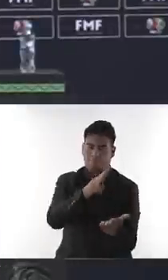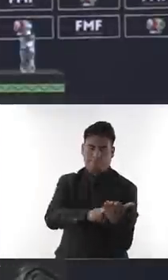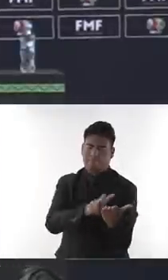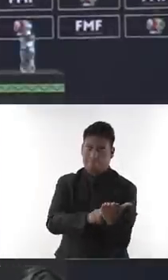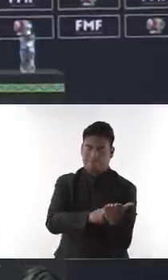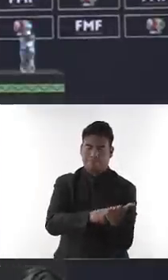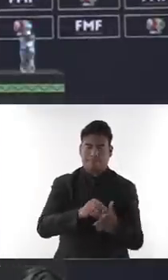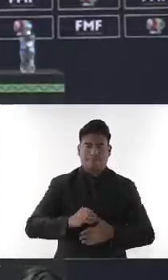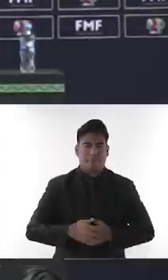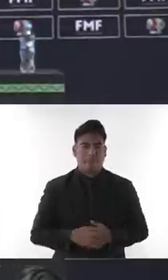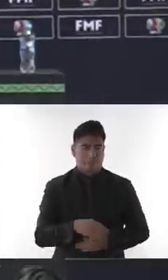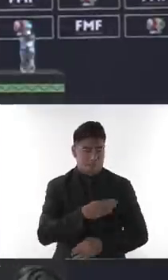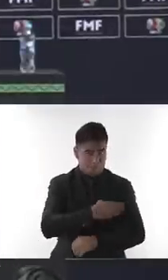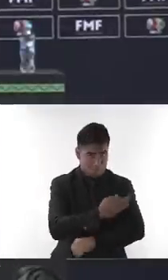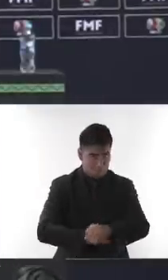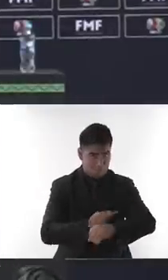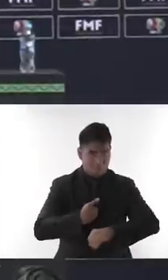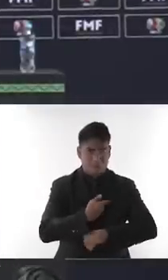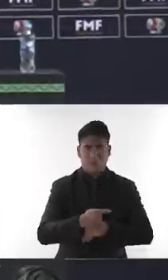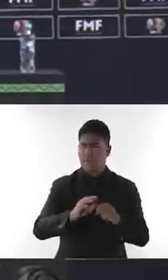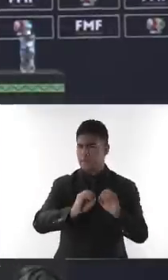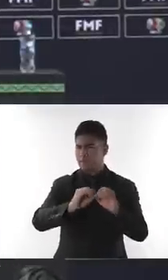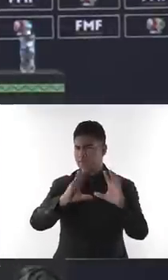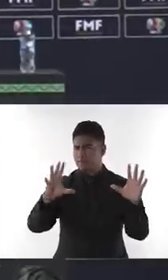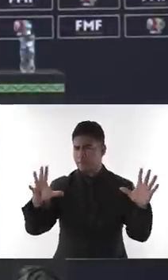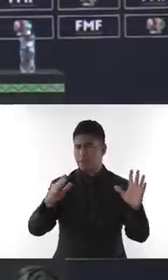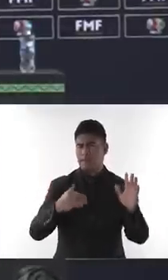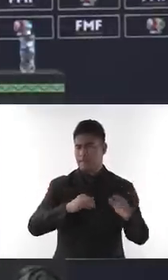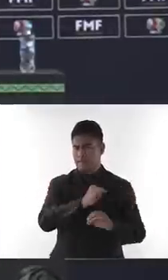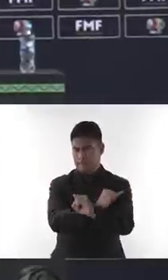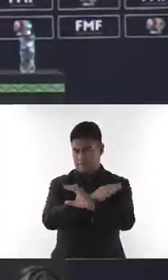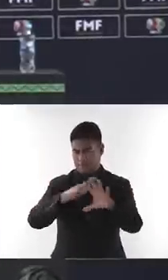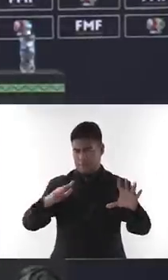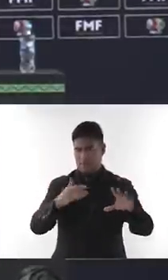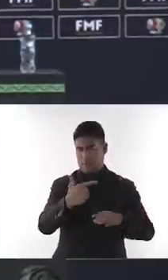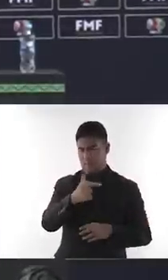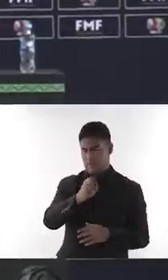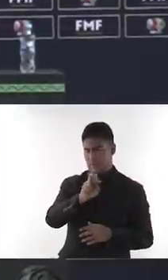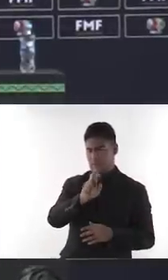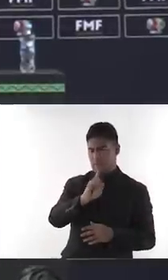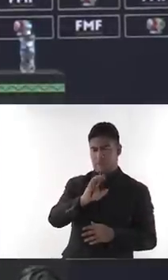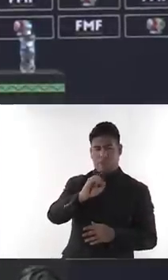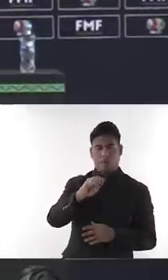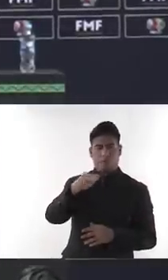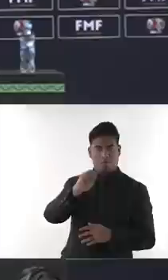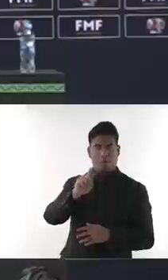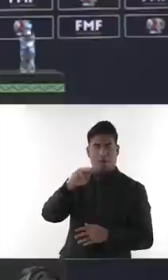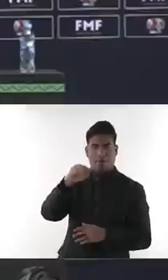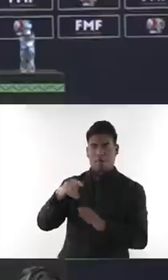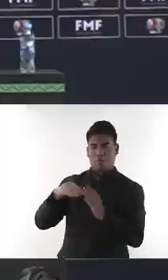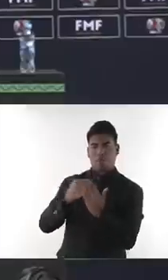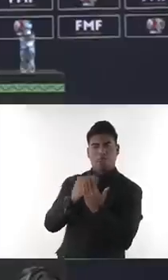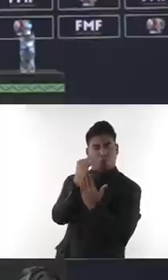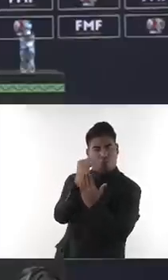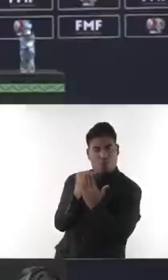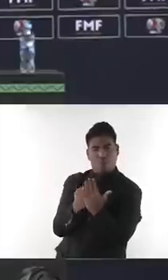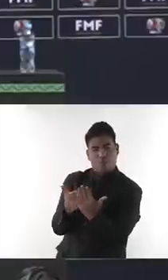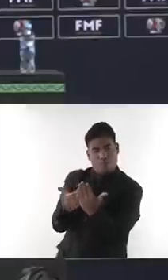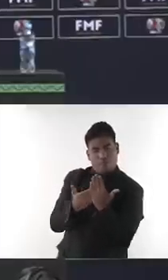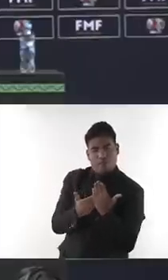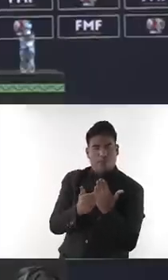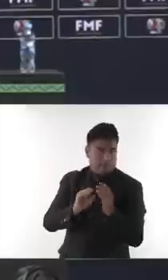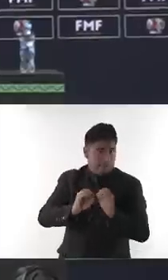Buenas tardes, José Luis. Sí, desde luego recibimos el informe de Gerardo Martino, y que fue un informe